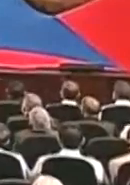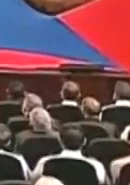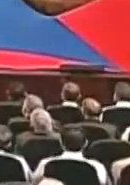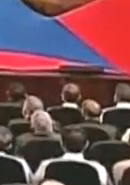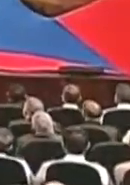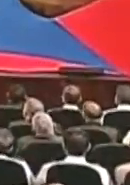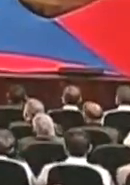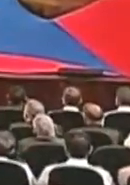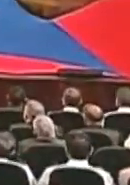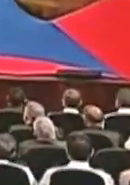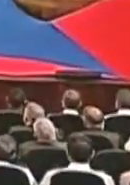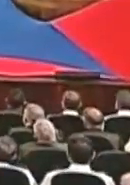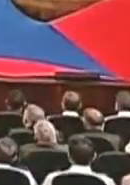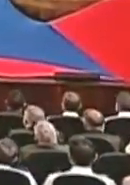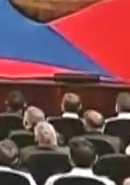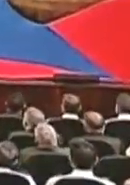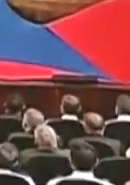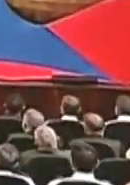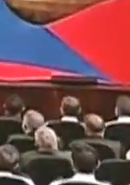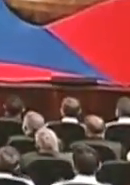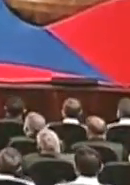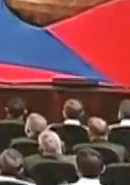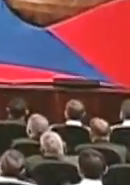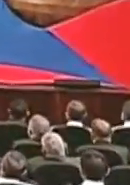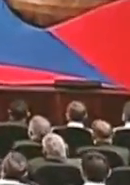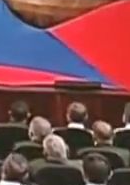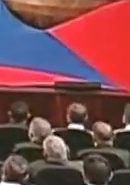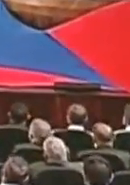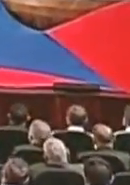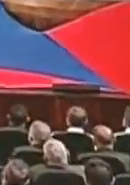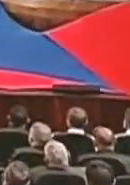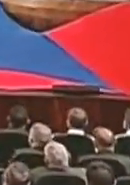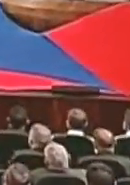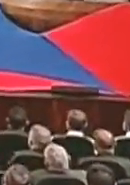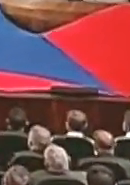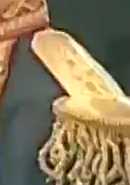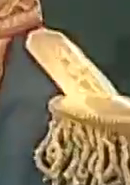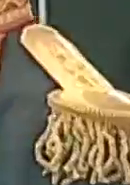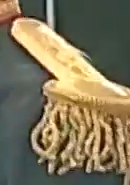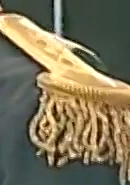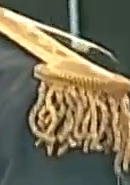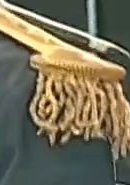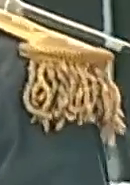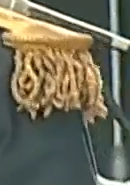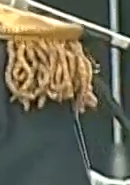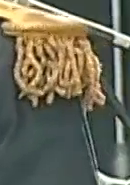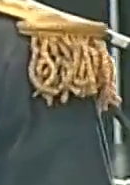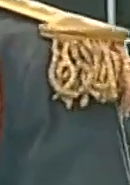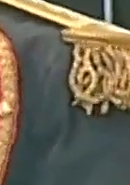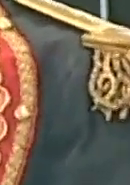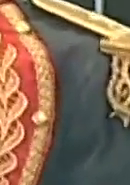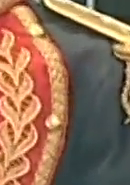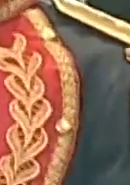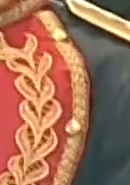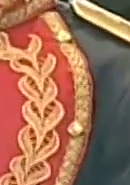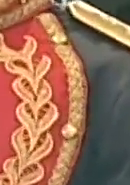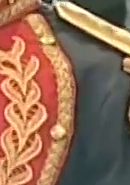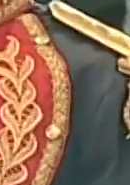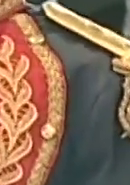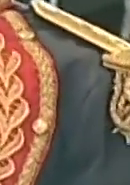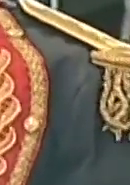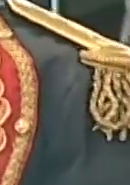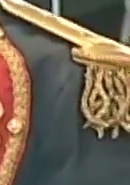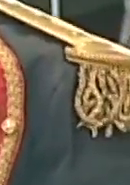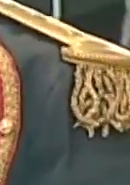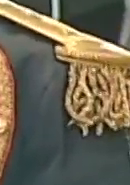es mucho más grande de lo que usted piensa, don José. Por otra parte, debemos entender la dificultad